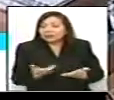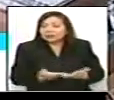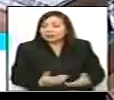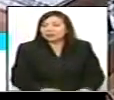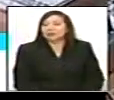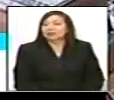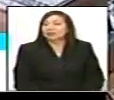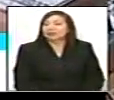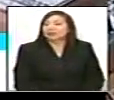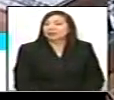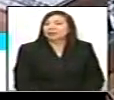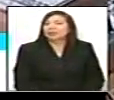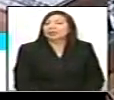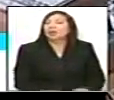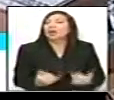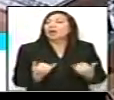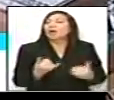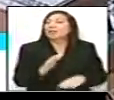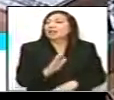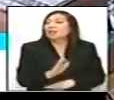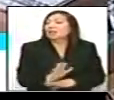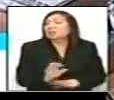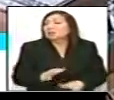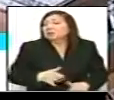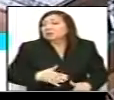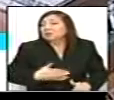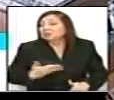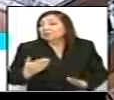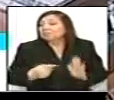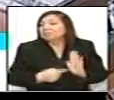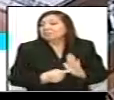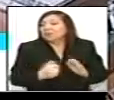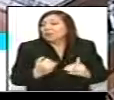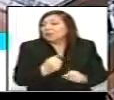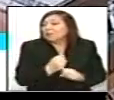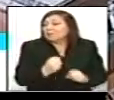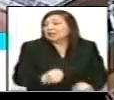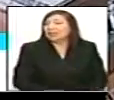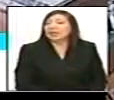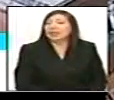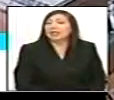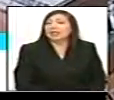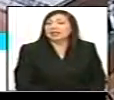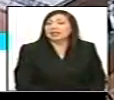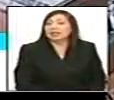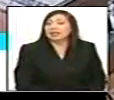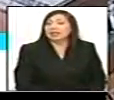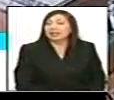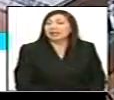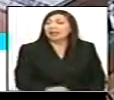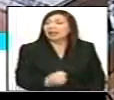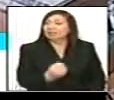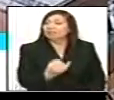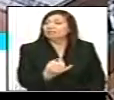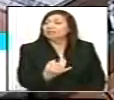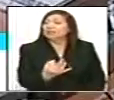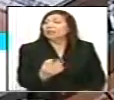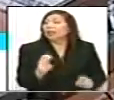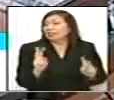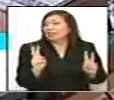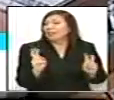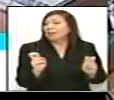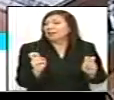petitorio aún hoy en la tarde, sin el supuesto que se presentara en la mañana. Pero lo que ocurre es que hay varios temas que